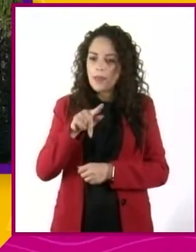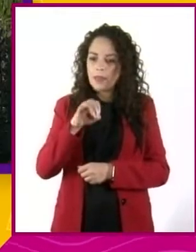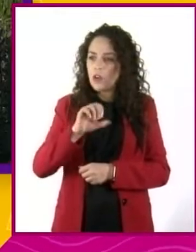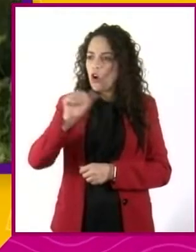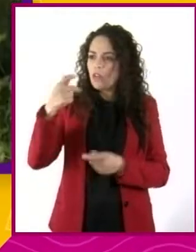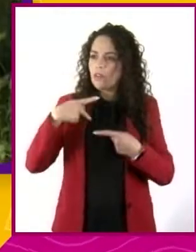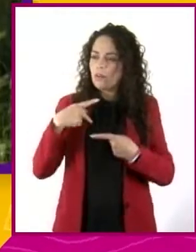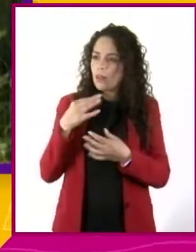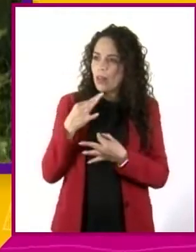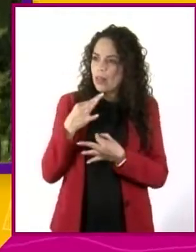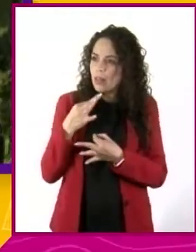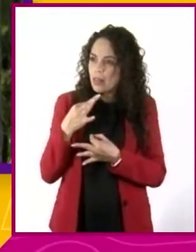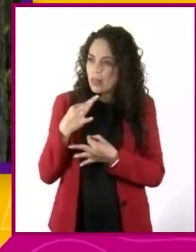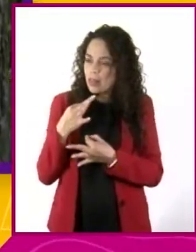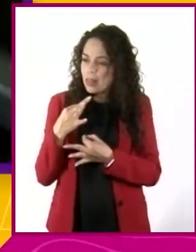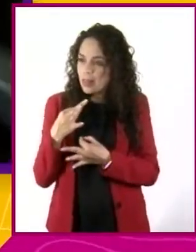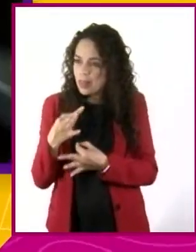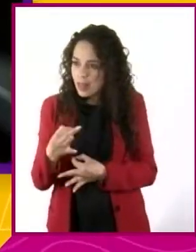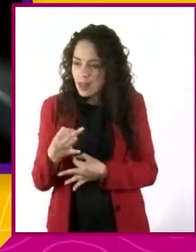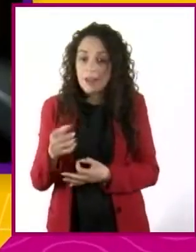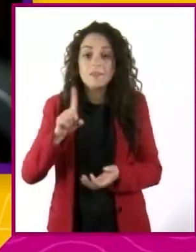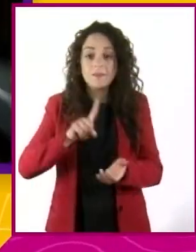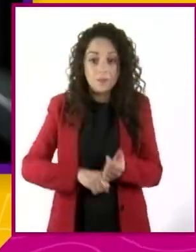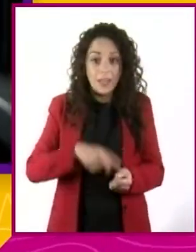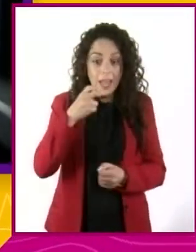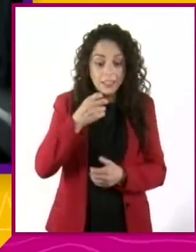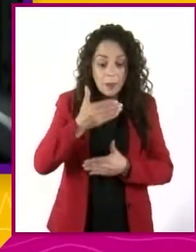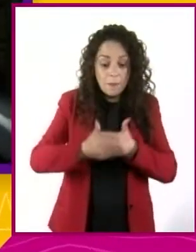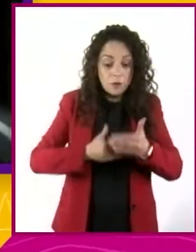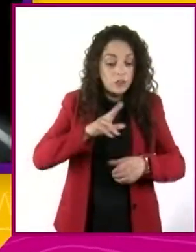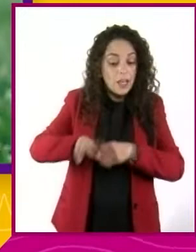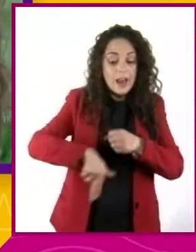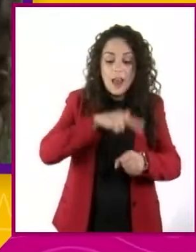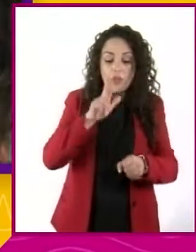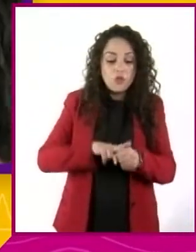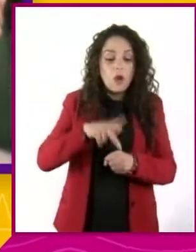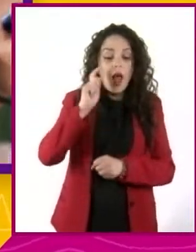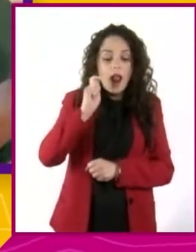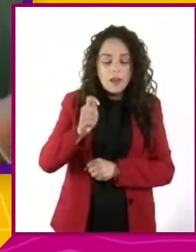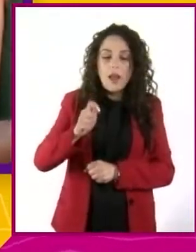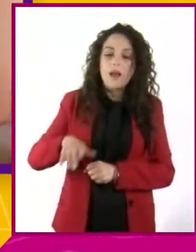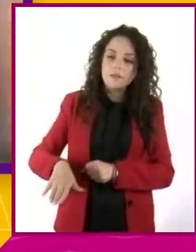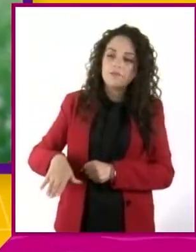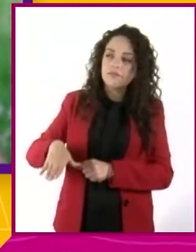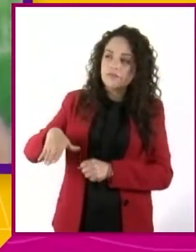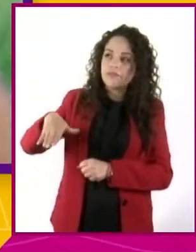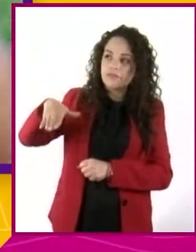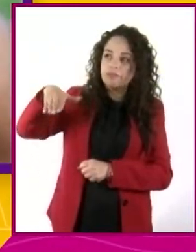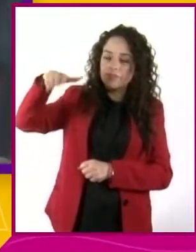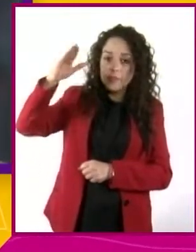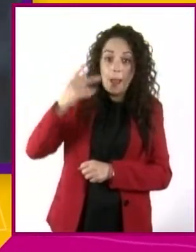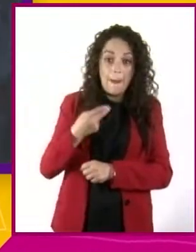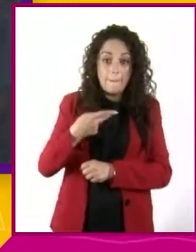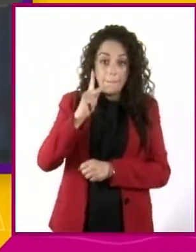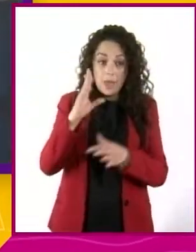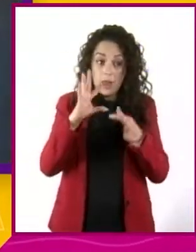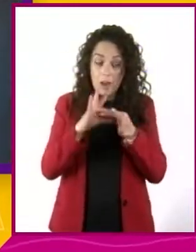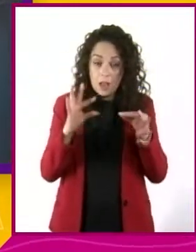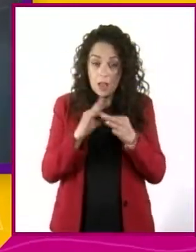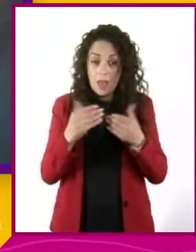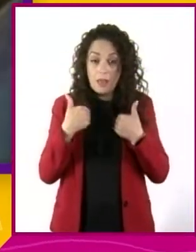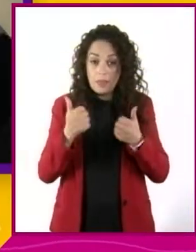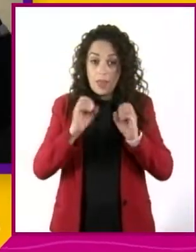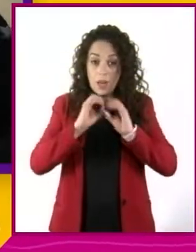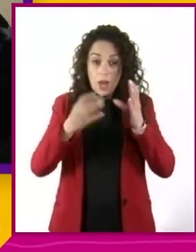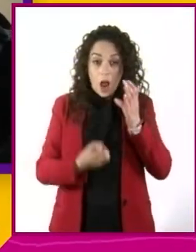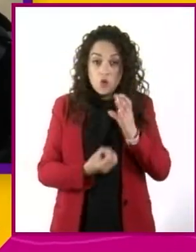otras personas forma parte del proceso natural de crecimiento. No obstante, aclaran que esos nuevos